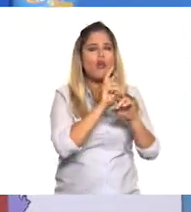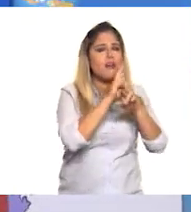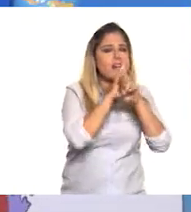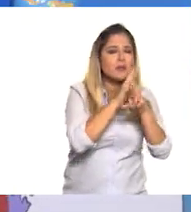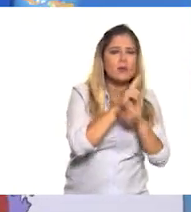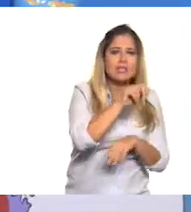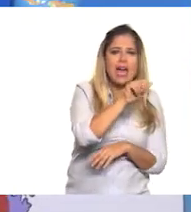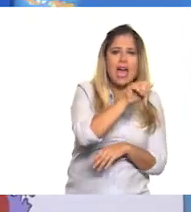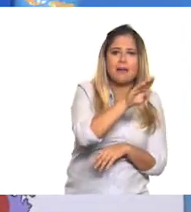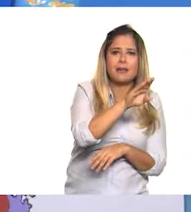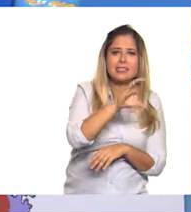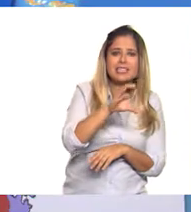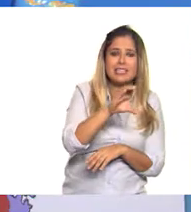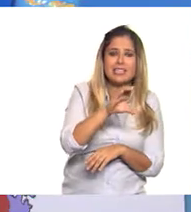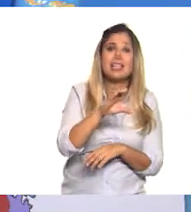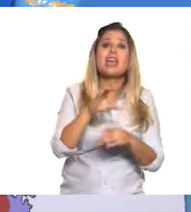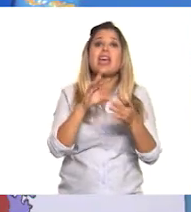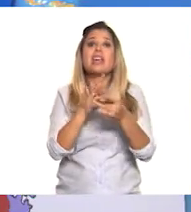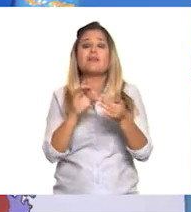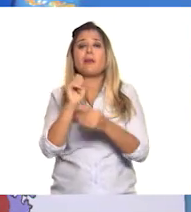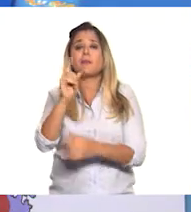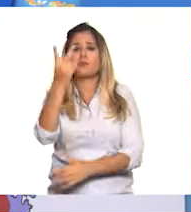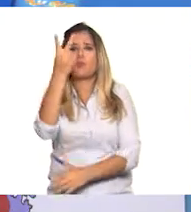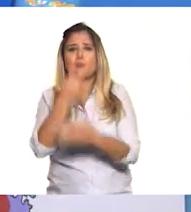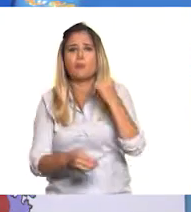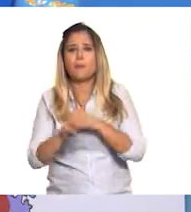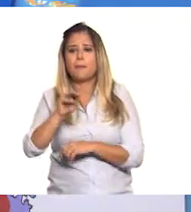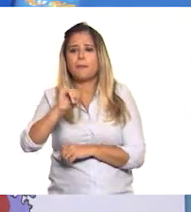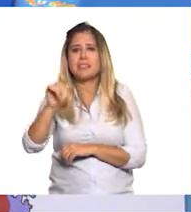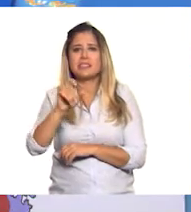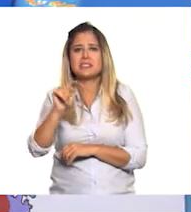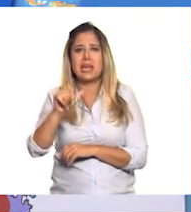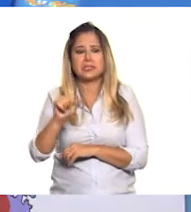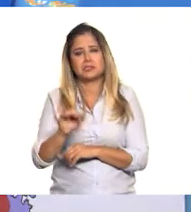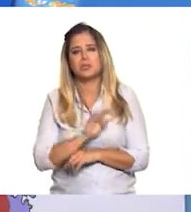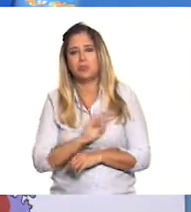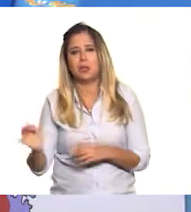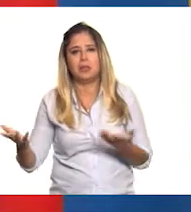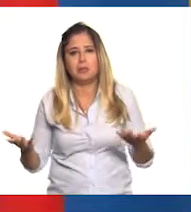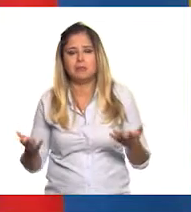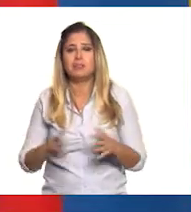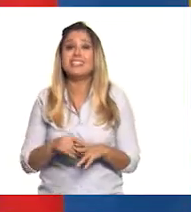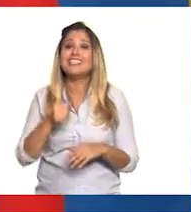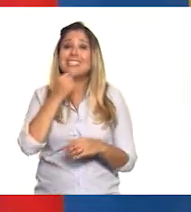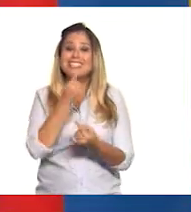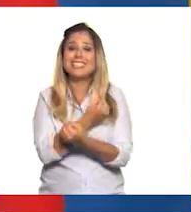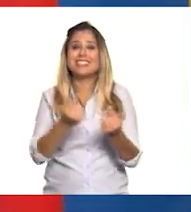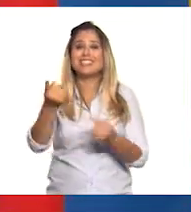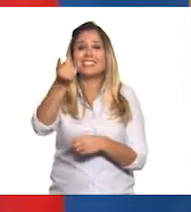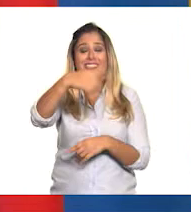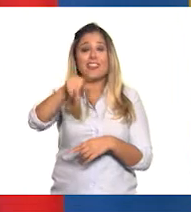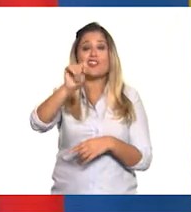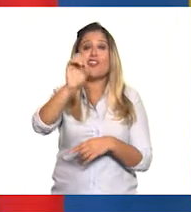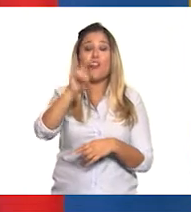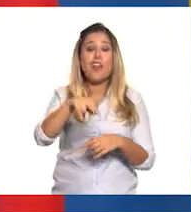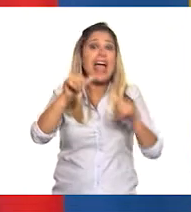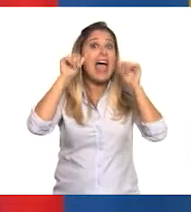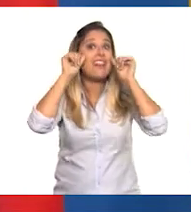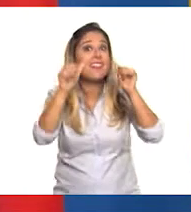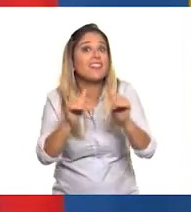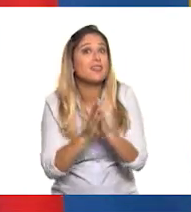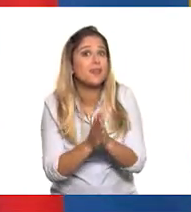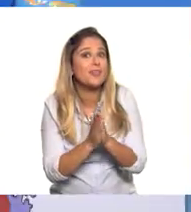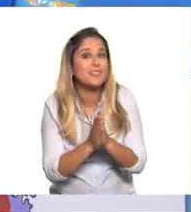para explicar las mixtas que también podemos incluir en nuestro cuestionario. Niñas y niños en casa, Ton, muy atentos